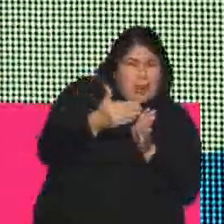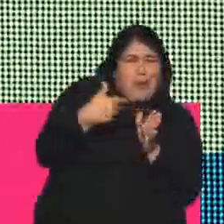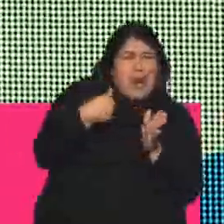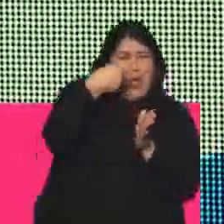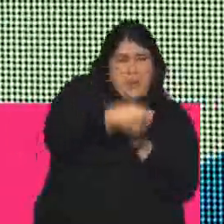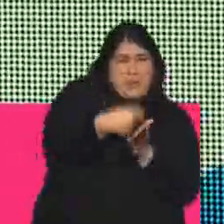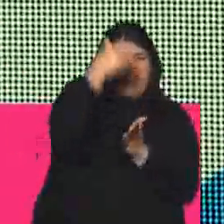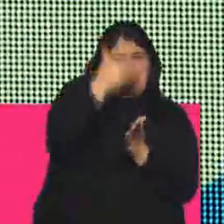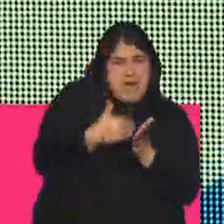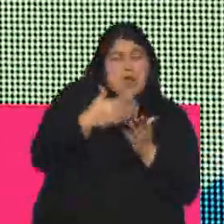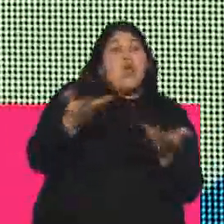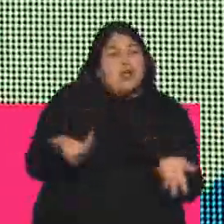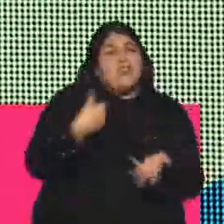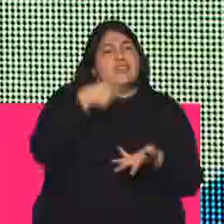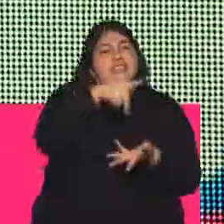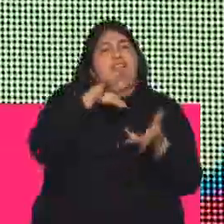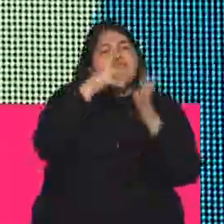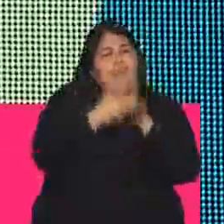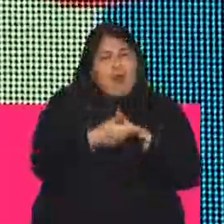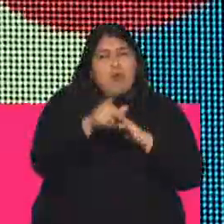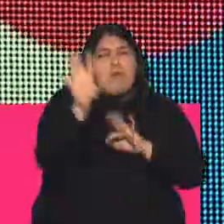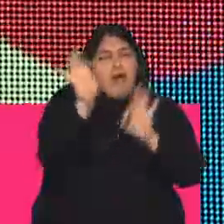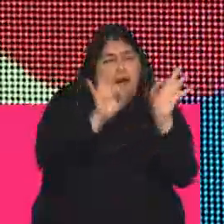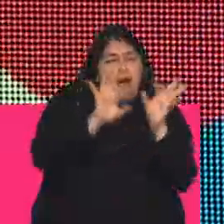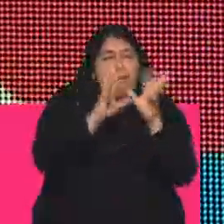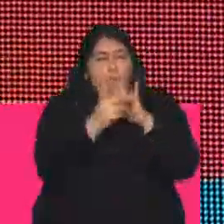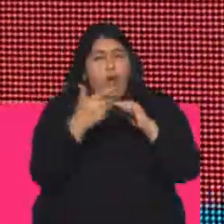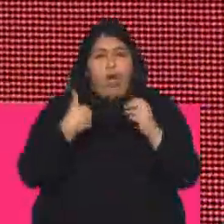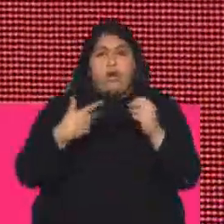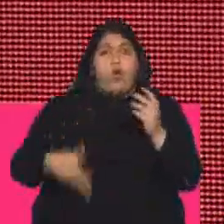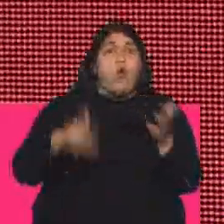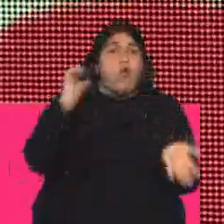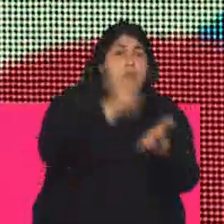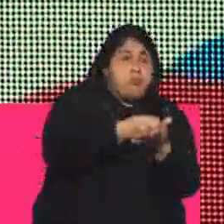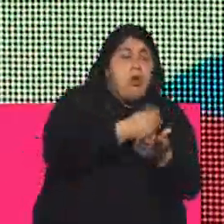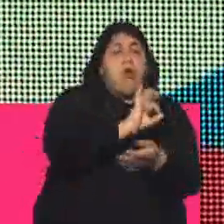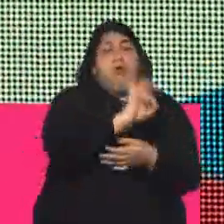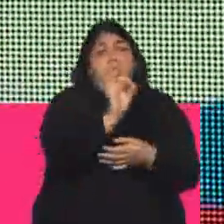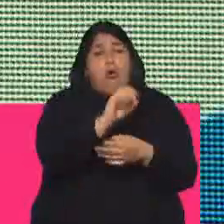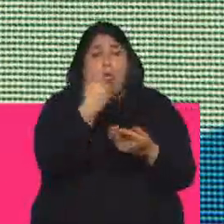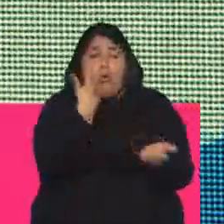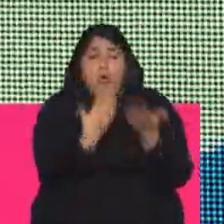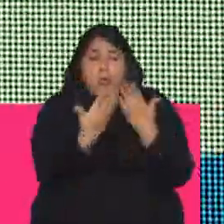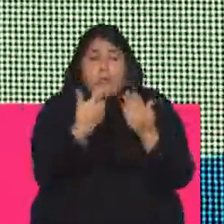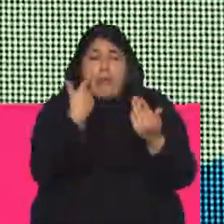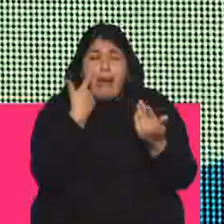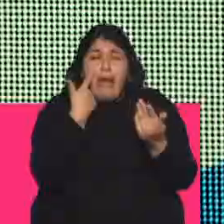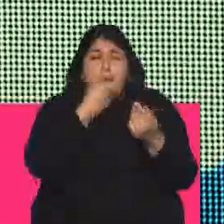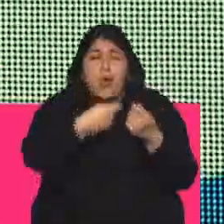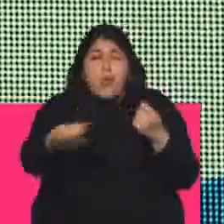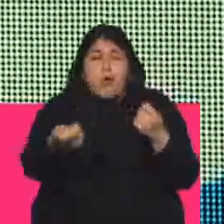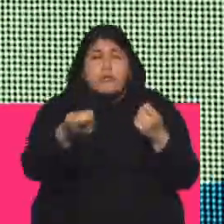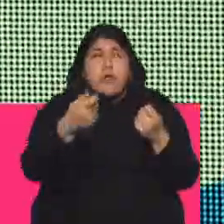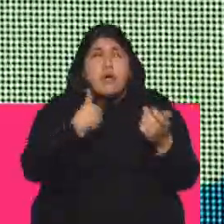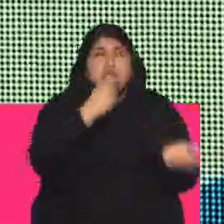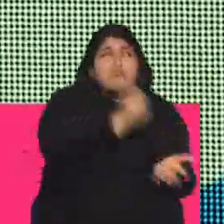de que tengas la suerte de tener el canuto ahí, el efectivo, sí, comparar, claro, siempre cuánto me sale al